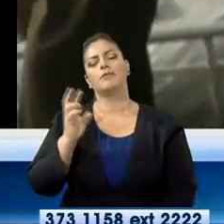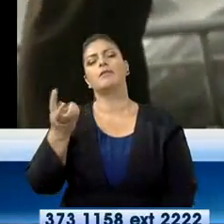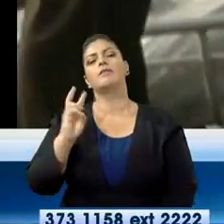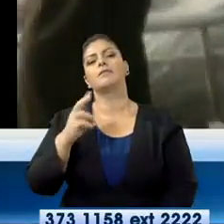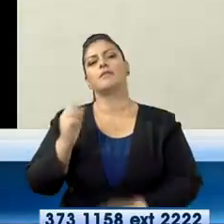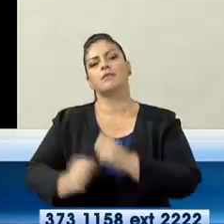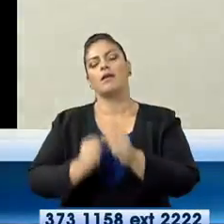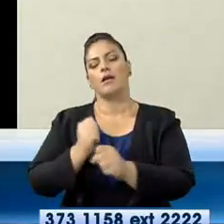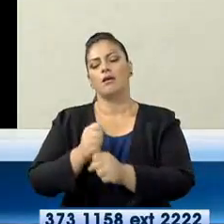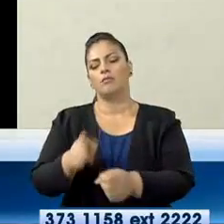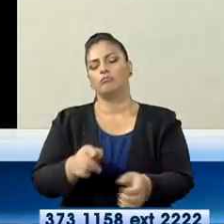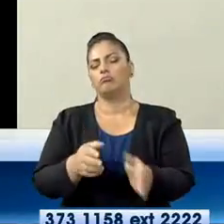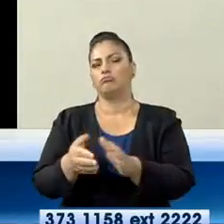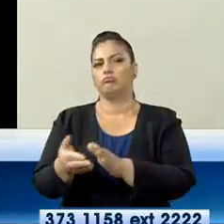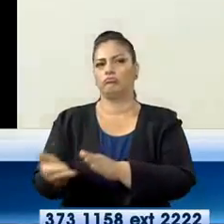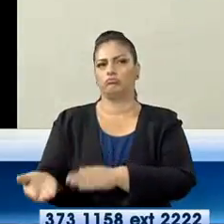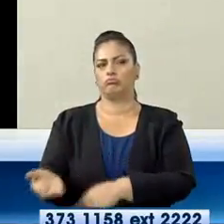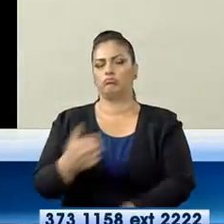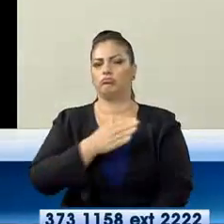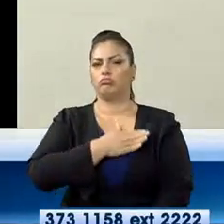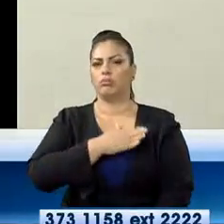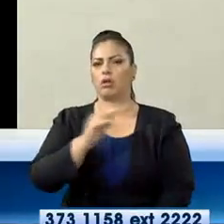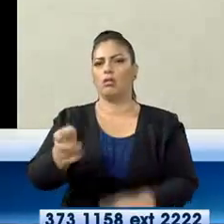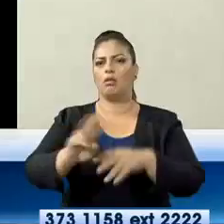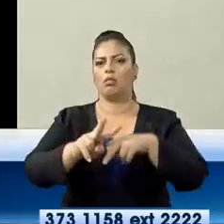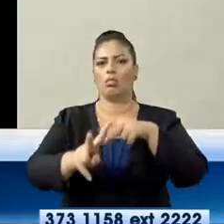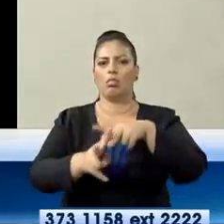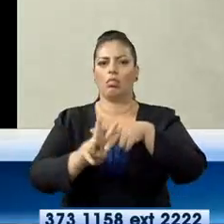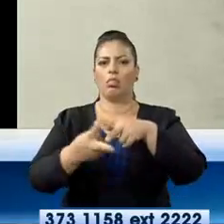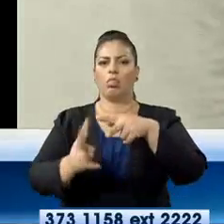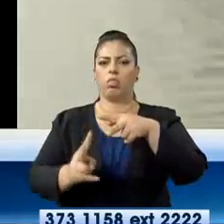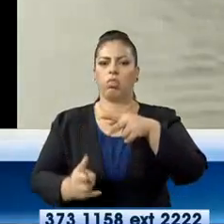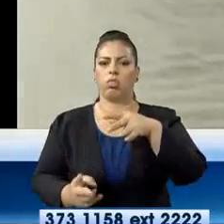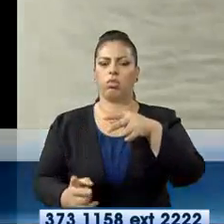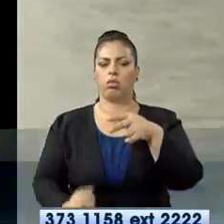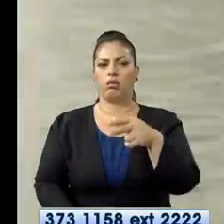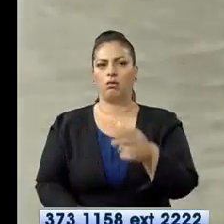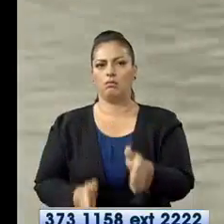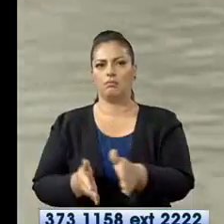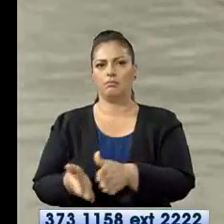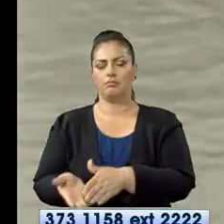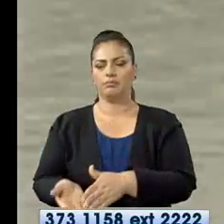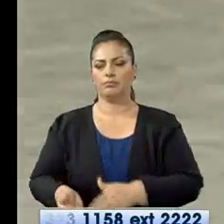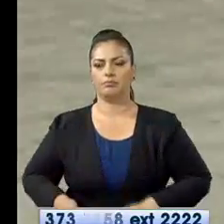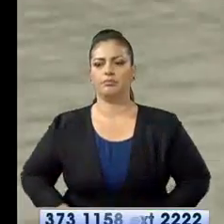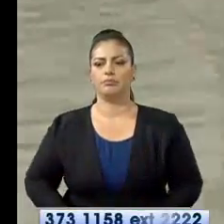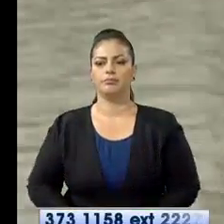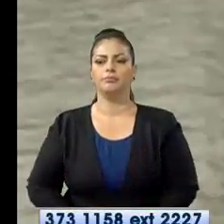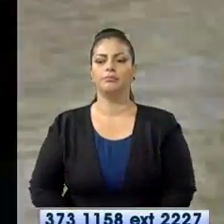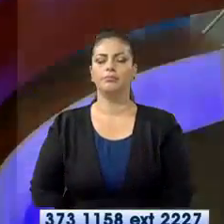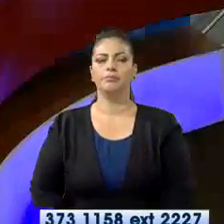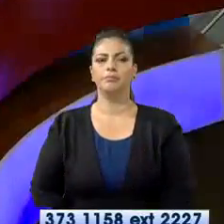otra víctima en un correntoso afluente, informó Enrique Muñoz.